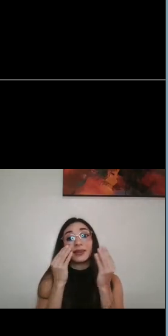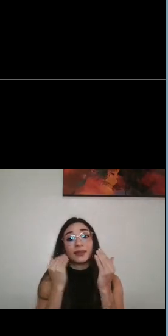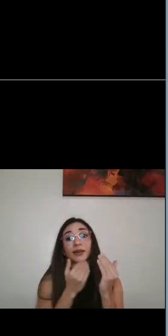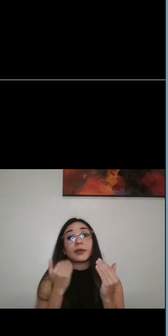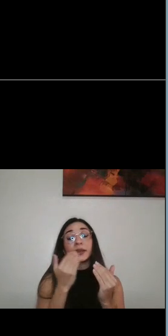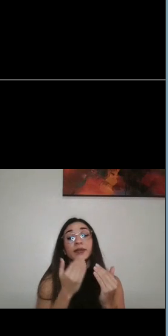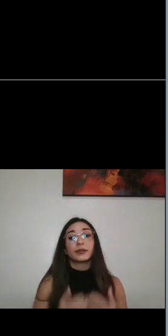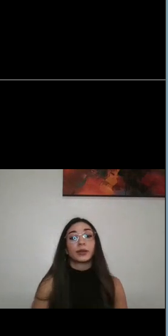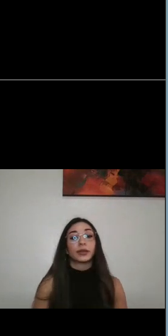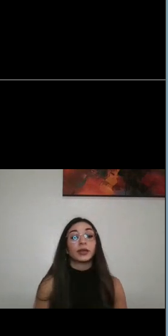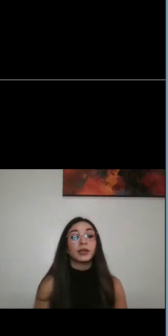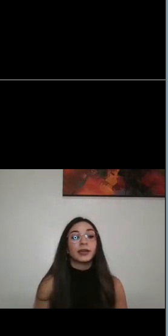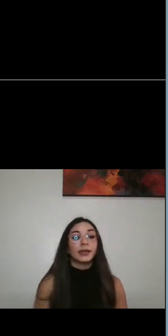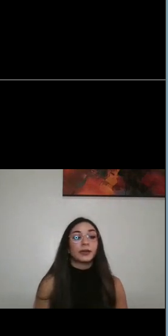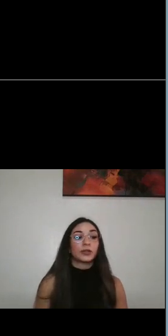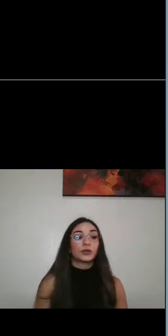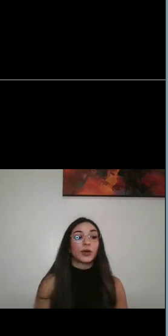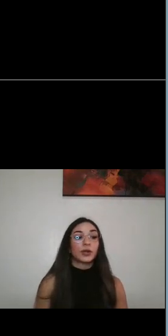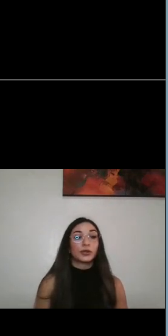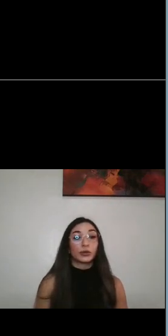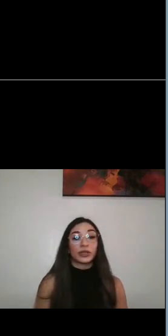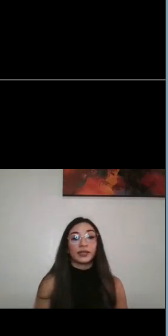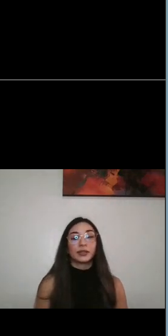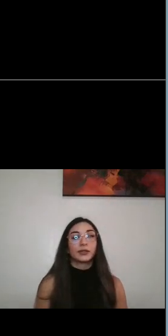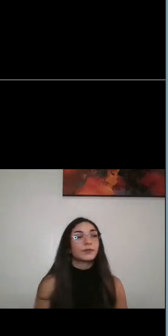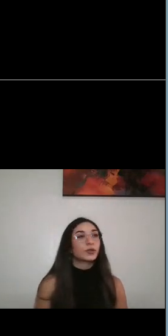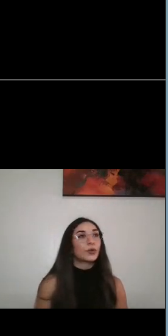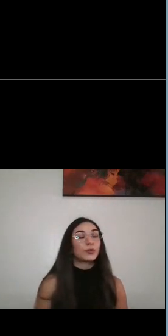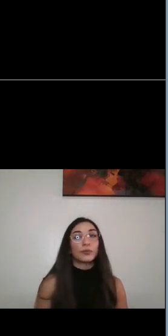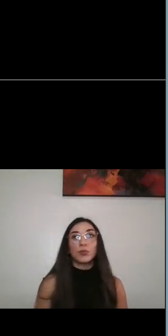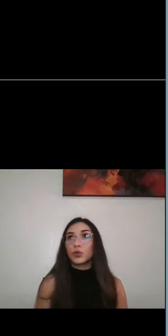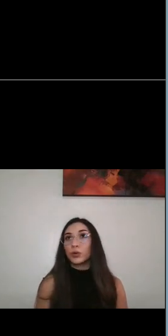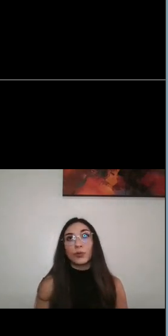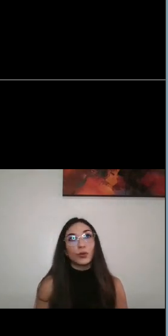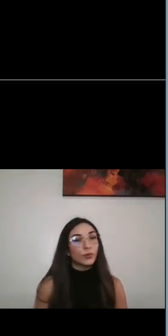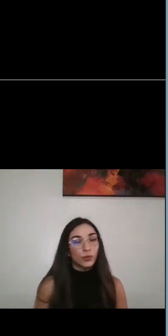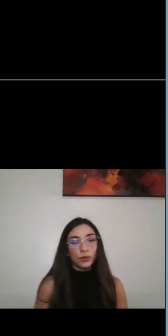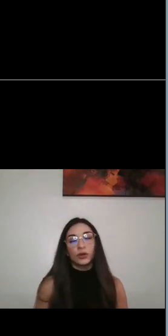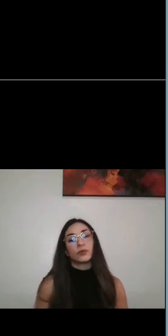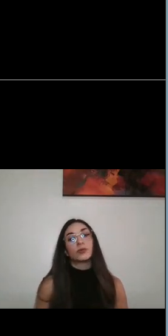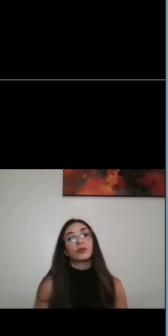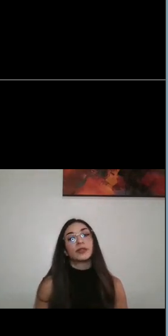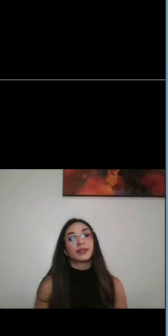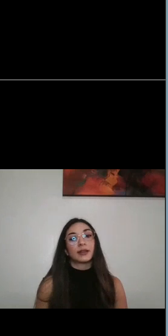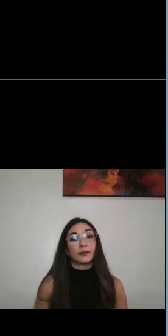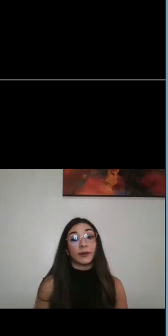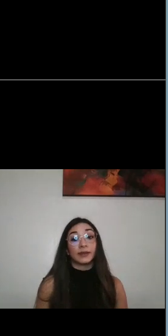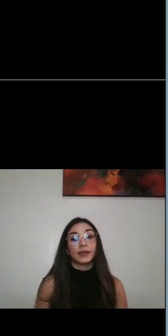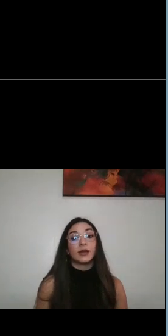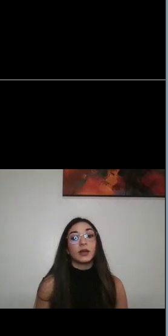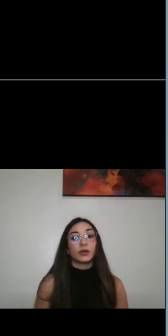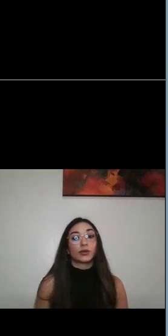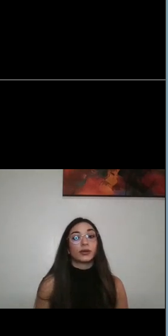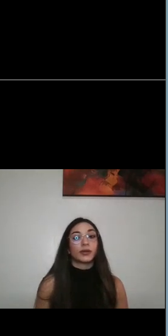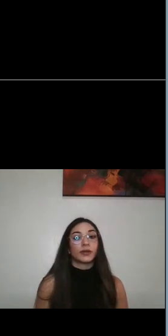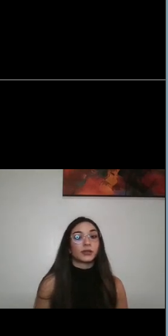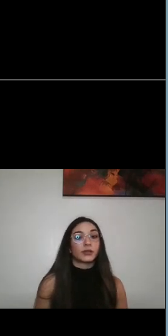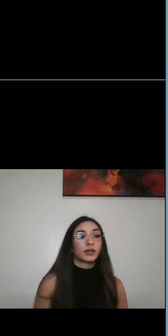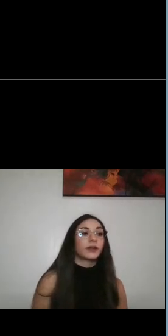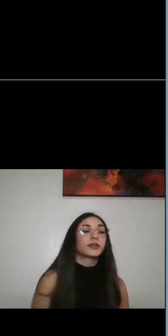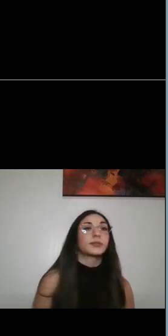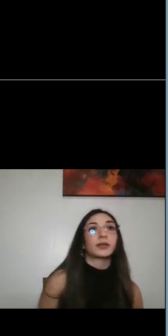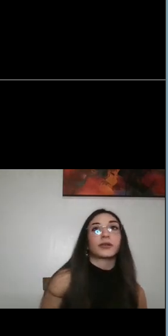pegaditas internamente, ¿verdad? Entonces los cuadros de otitis son muy comunes en la infancia. Los cuadros de